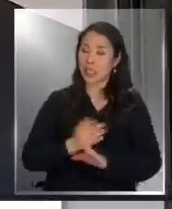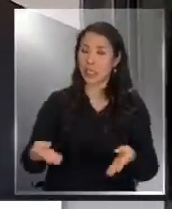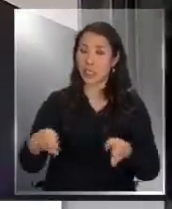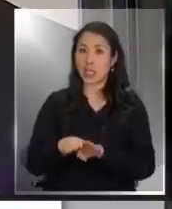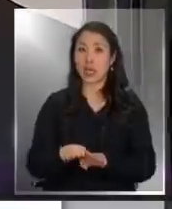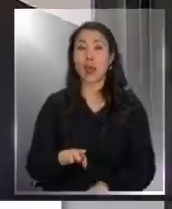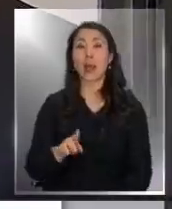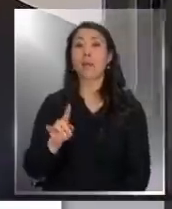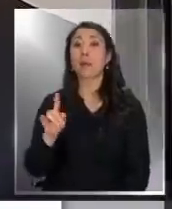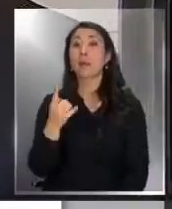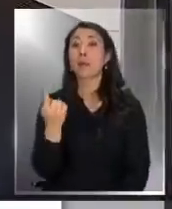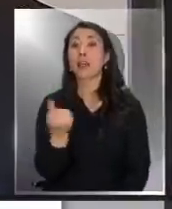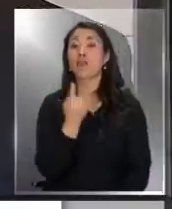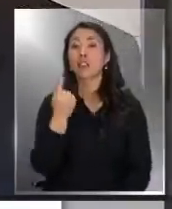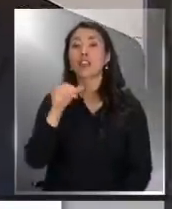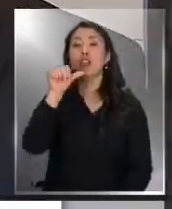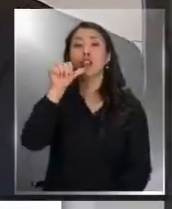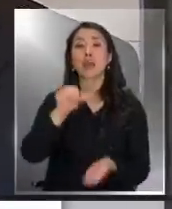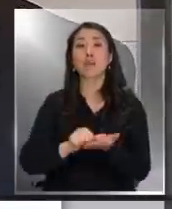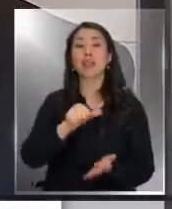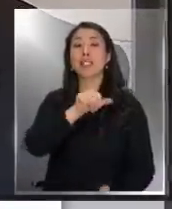los 2.680,